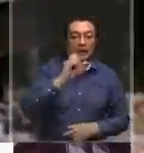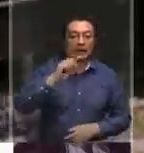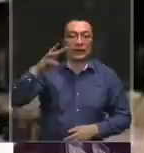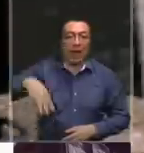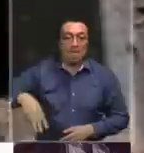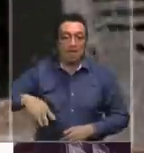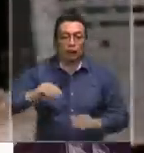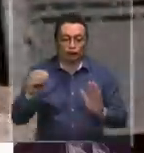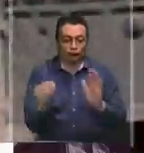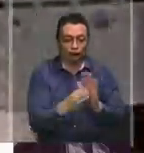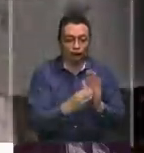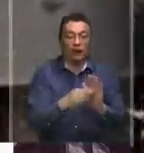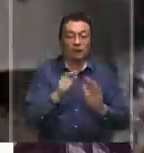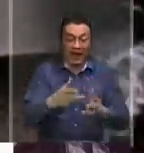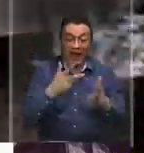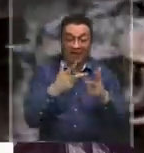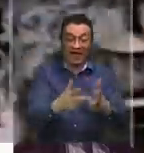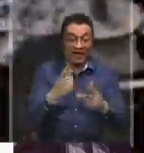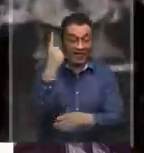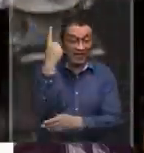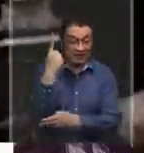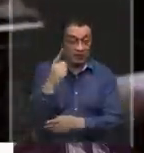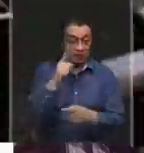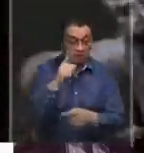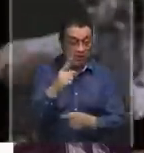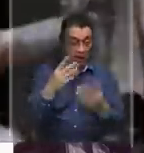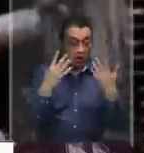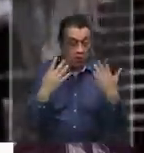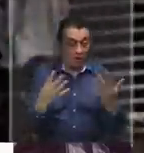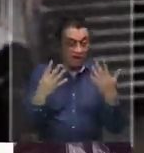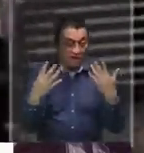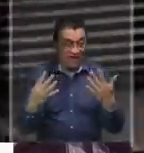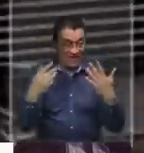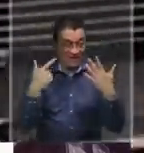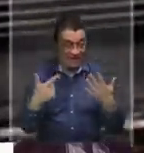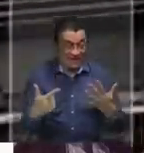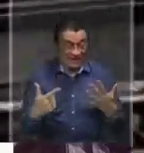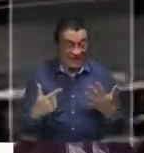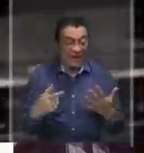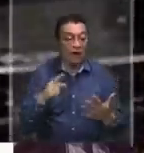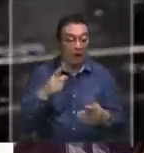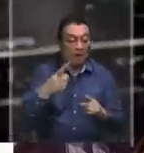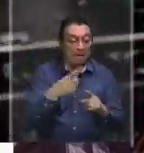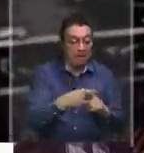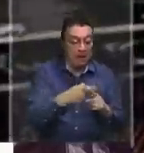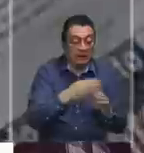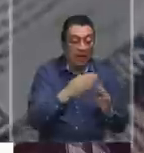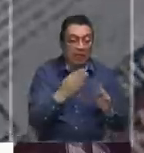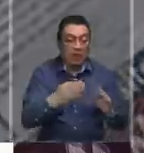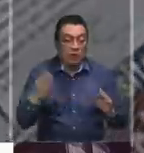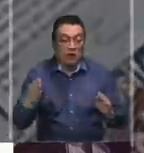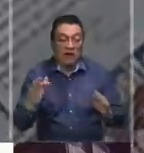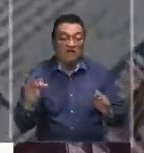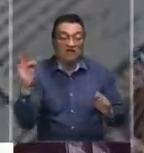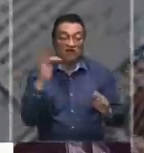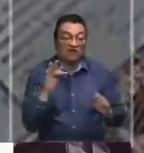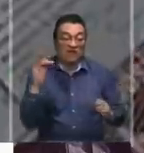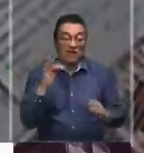Si bien el ataque fue en diciembre de 1997, solo meses después, en febrero